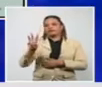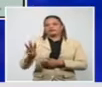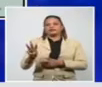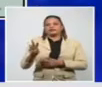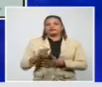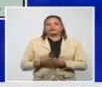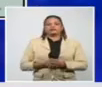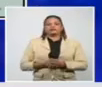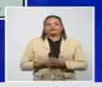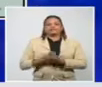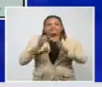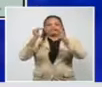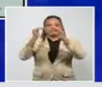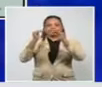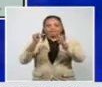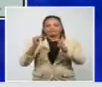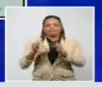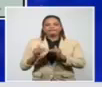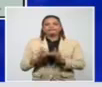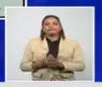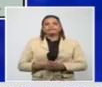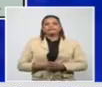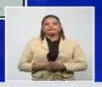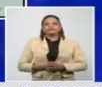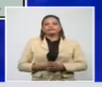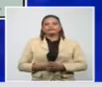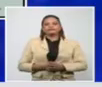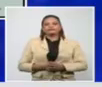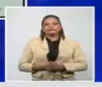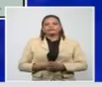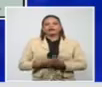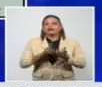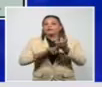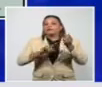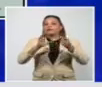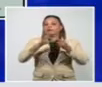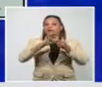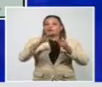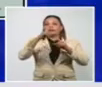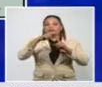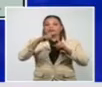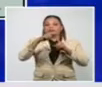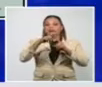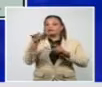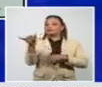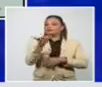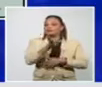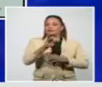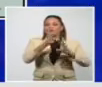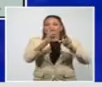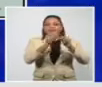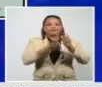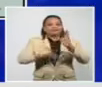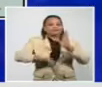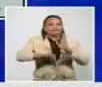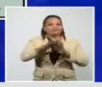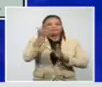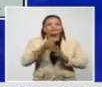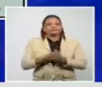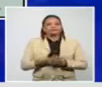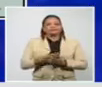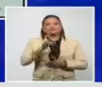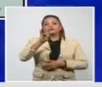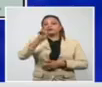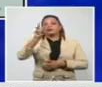Frente 3. En Guantánamo también una cifra elevada de casos, 93.